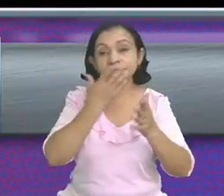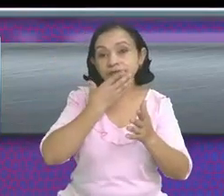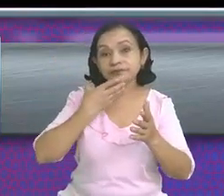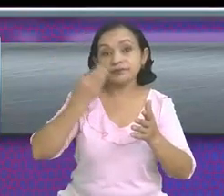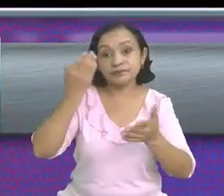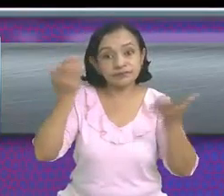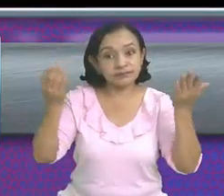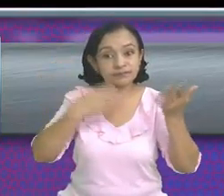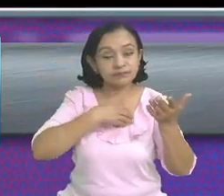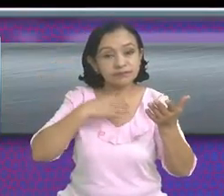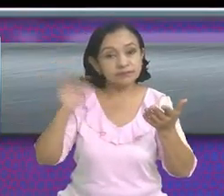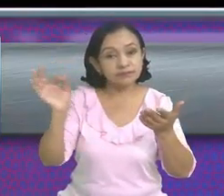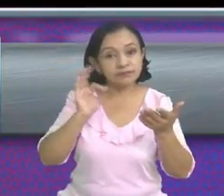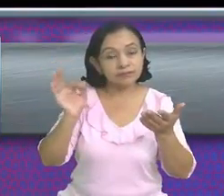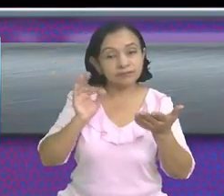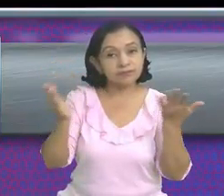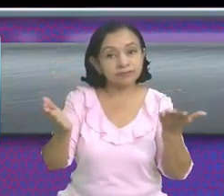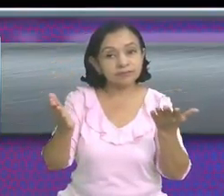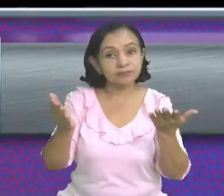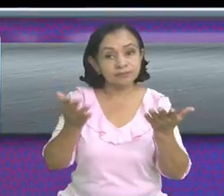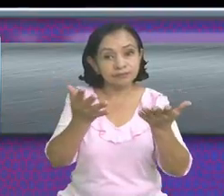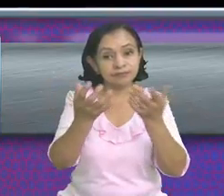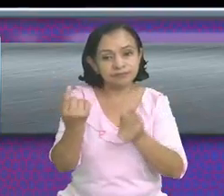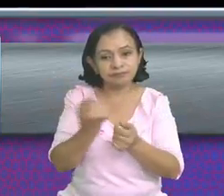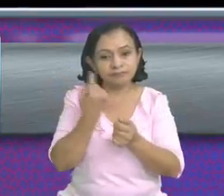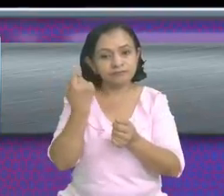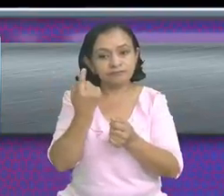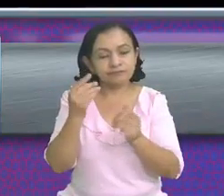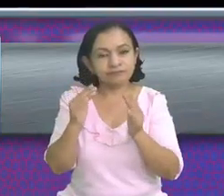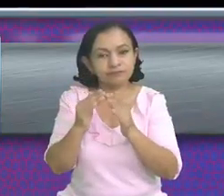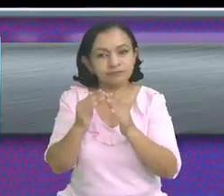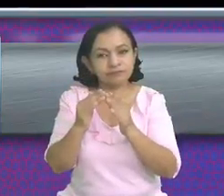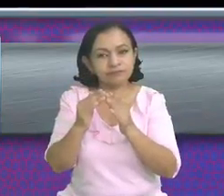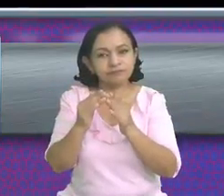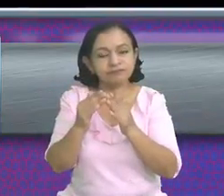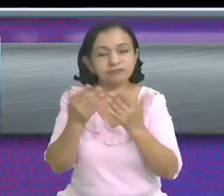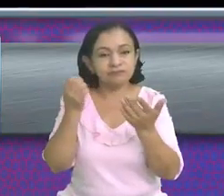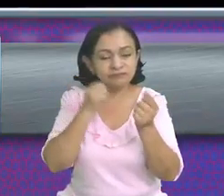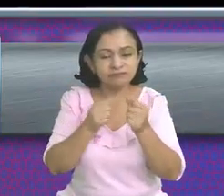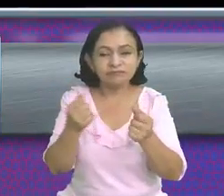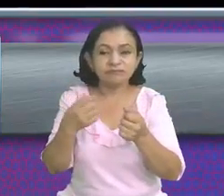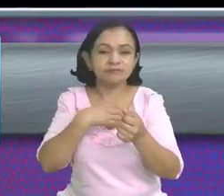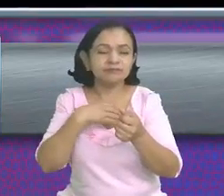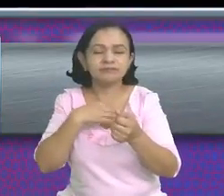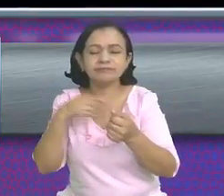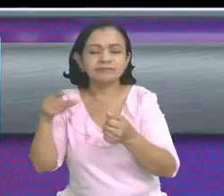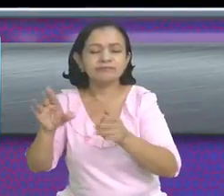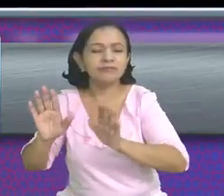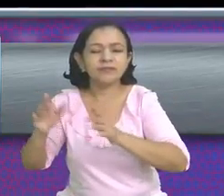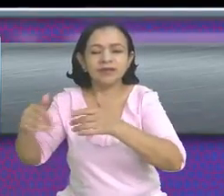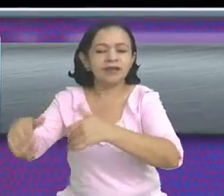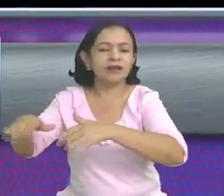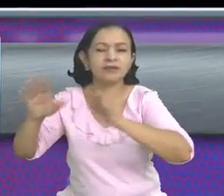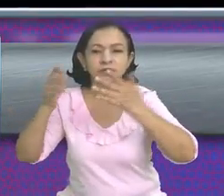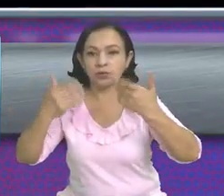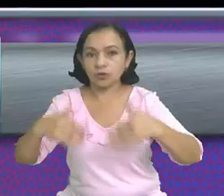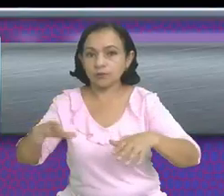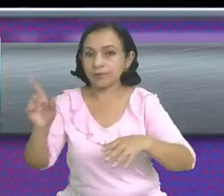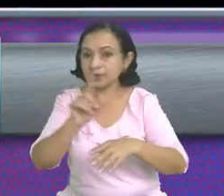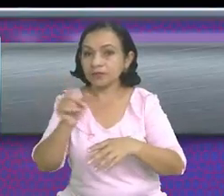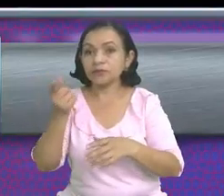adolescentes. Normalmente asumimos que el adolescente quiere estar solo, que es irritable, que es fastidiado. Por su etapa, ¿verdad? Que por su etapa puede ser normal. Pero ojo